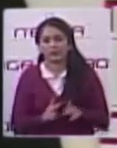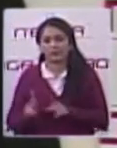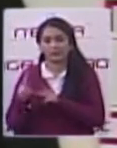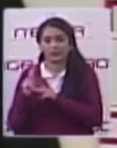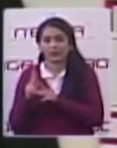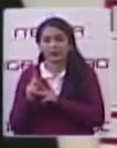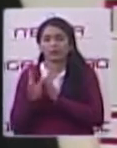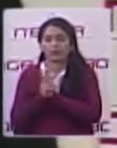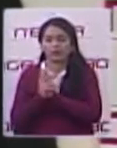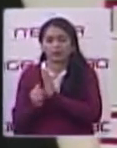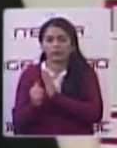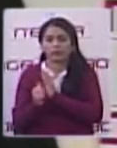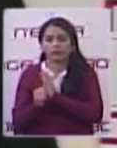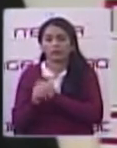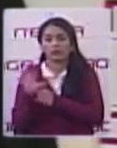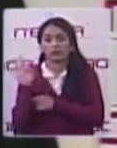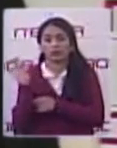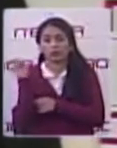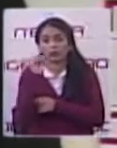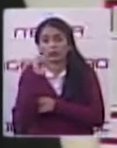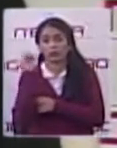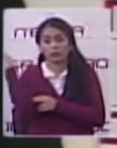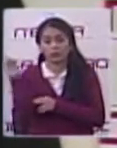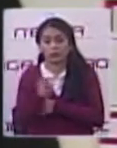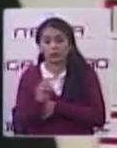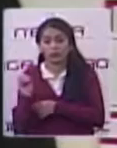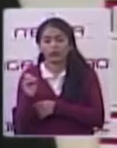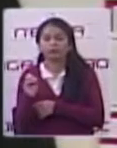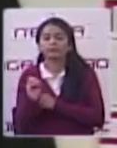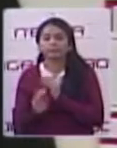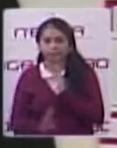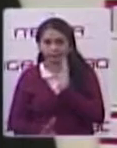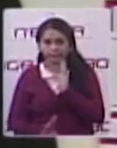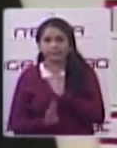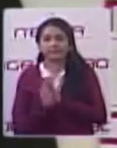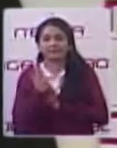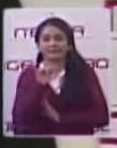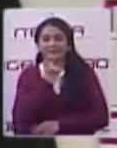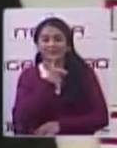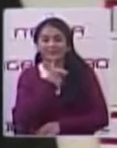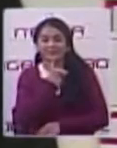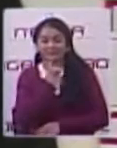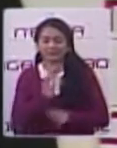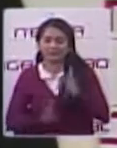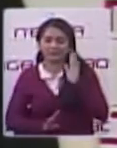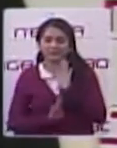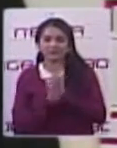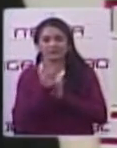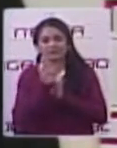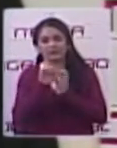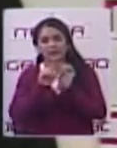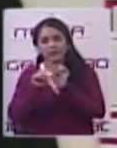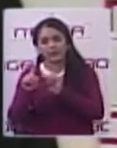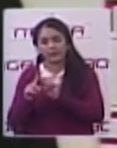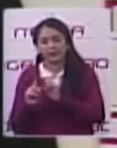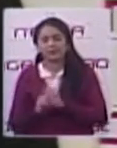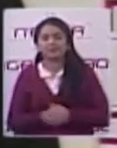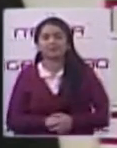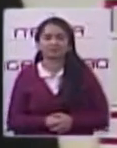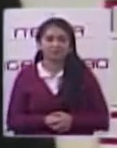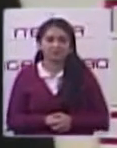del 90% tienen éxitos importantes en los Estados Unidos con sus empresas o comenzando algo nuevo